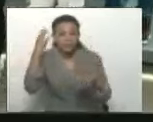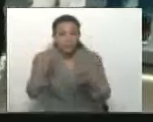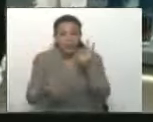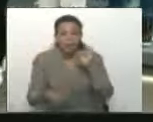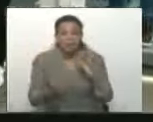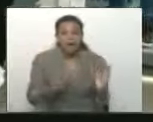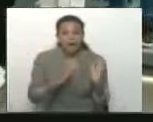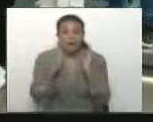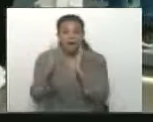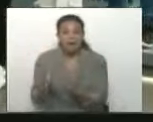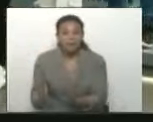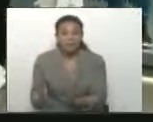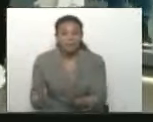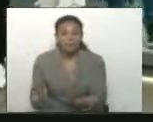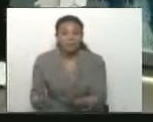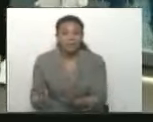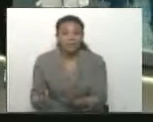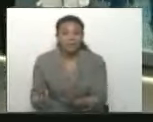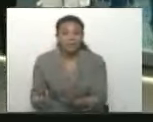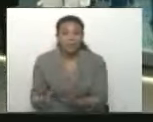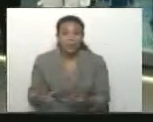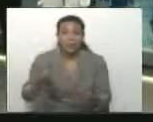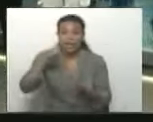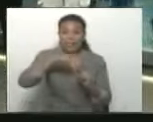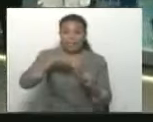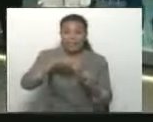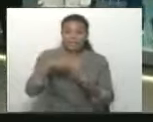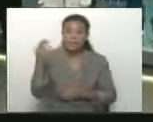al segmento con el txi más regiones adelante